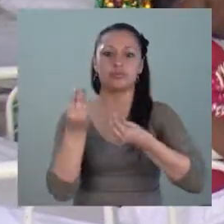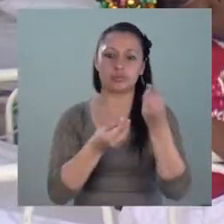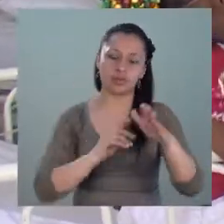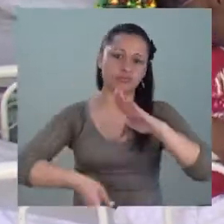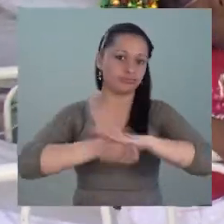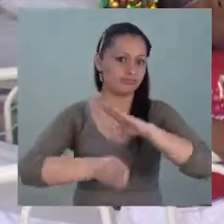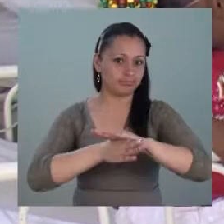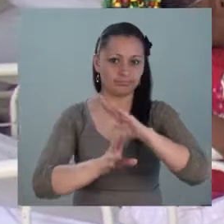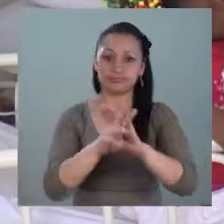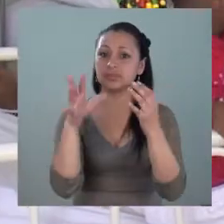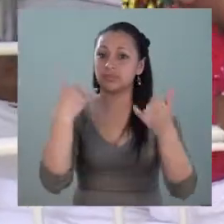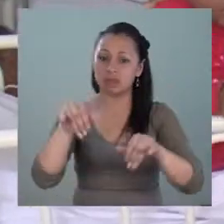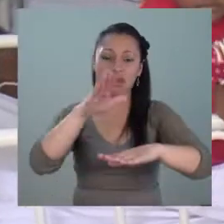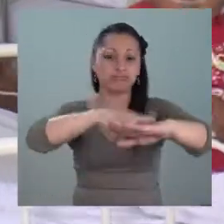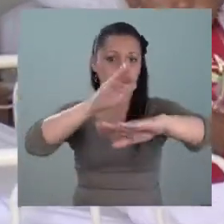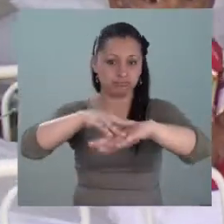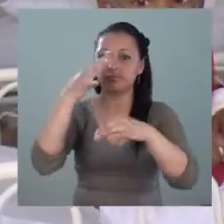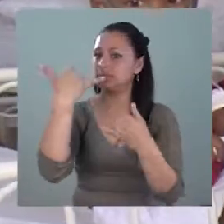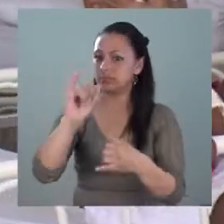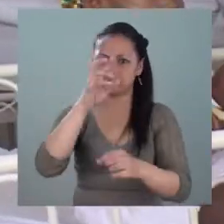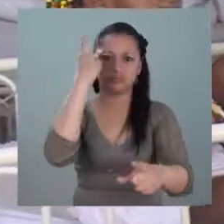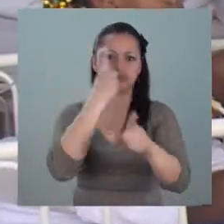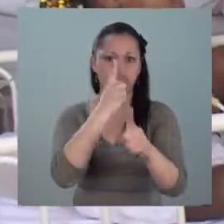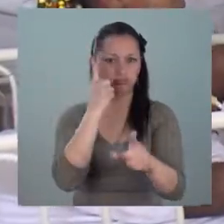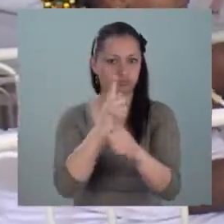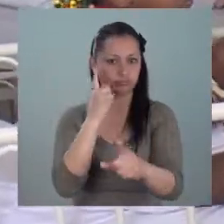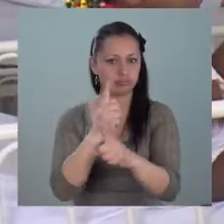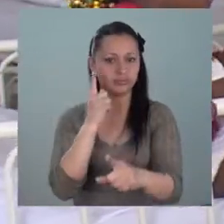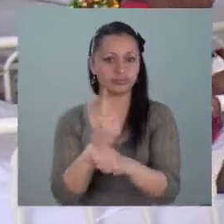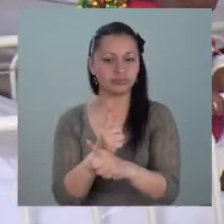venido anunciando los hemos cumplido.